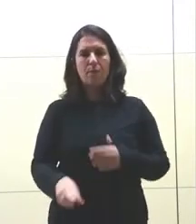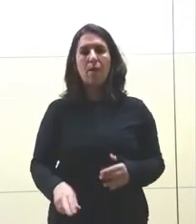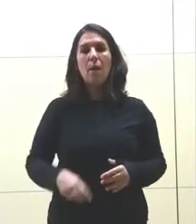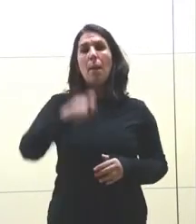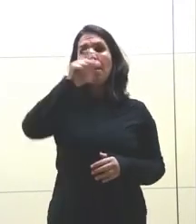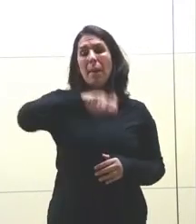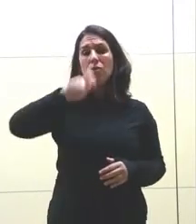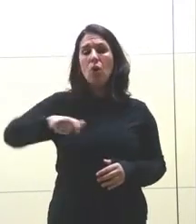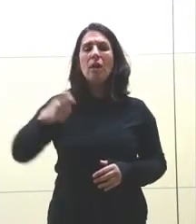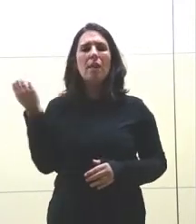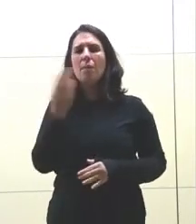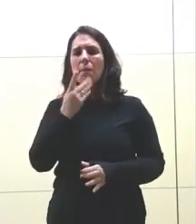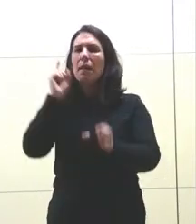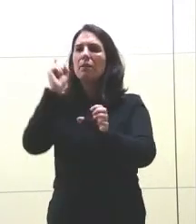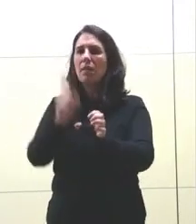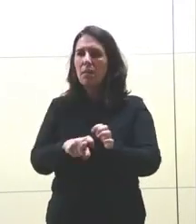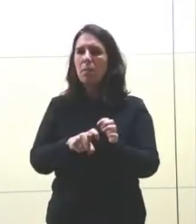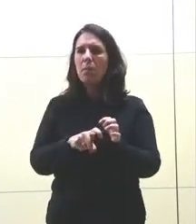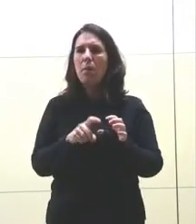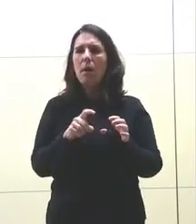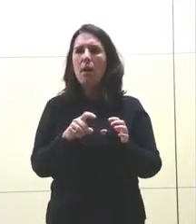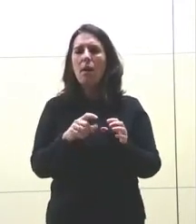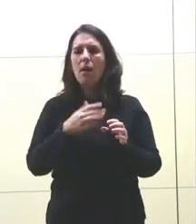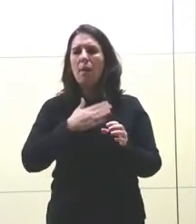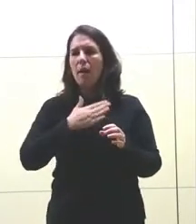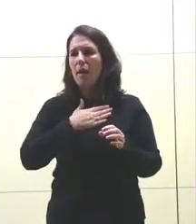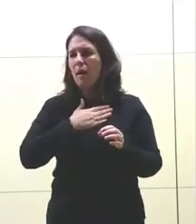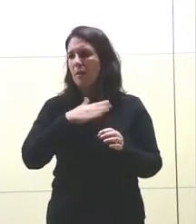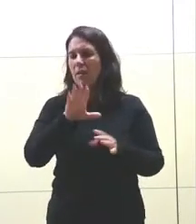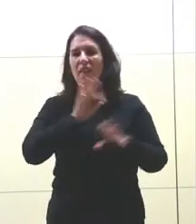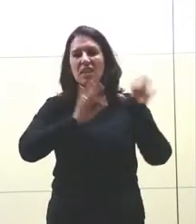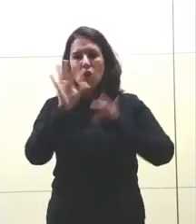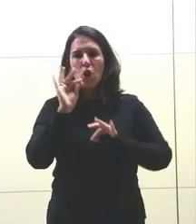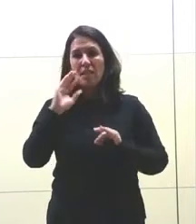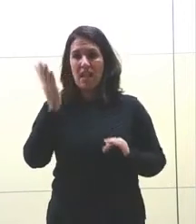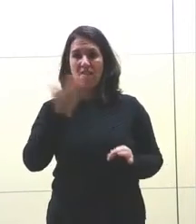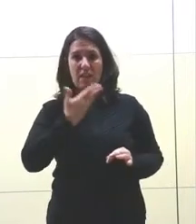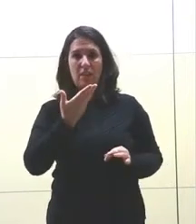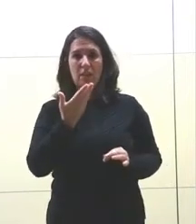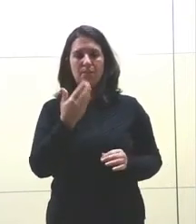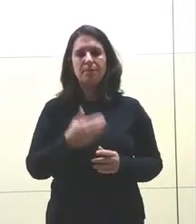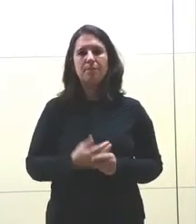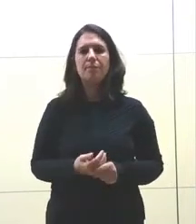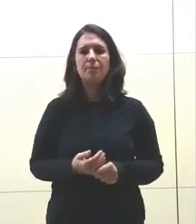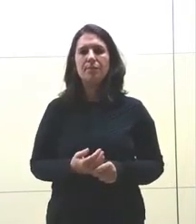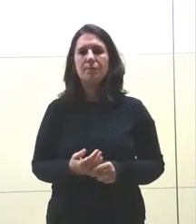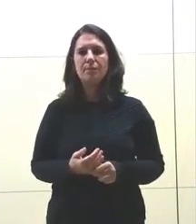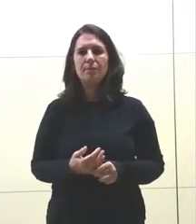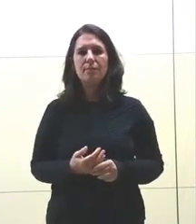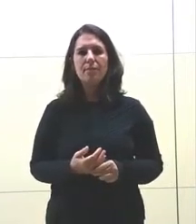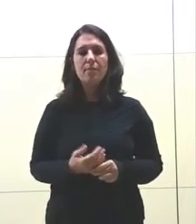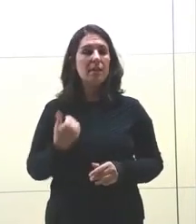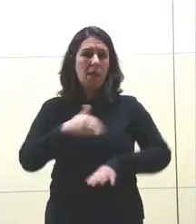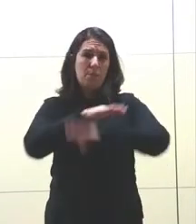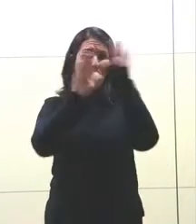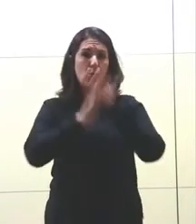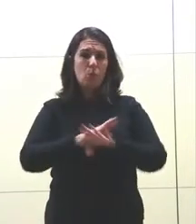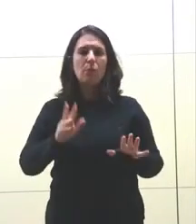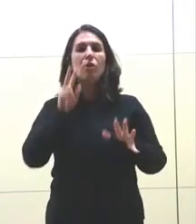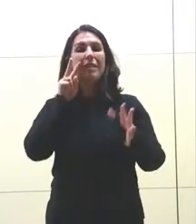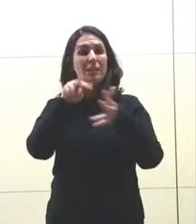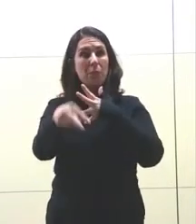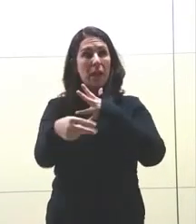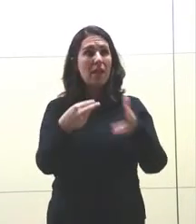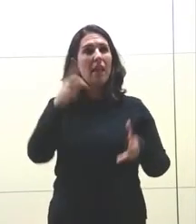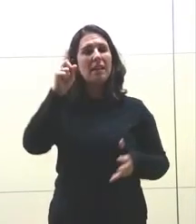personas tienen que participar en las decisiones que les afectan. Y, por último, transparencia y